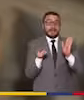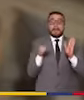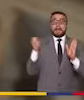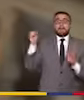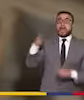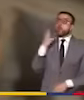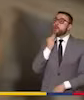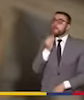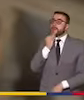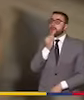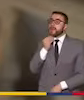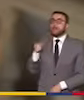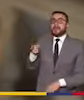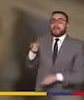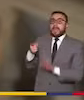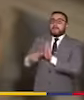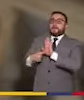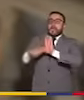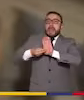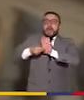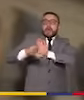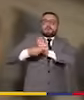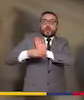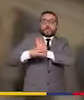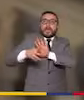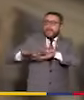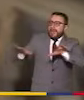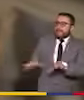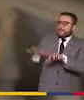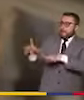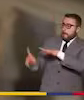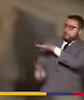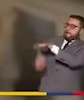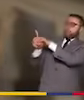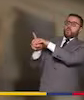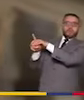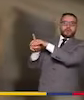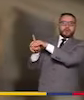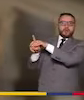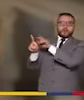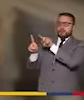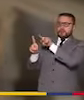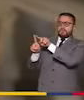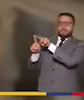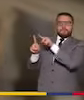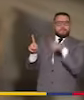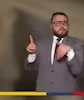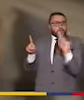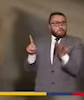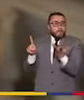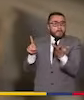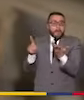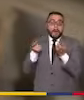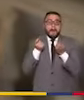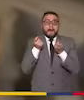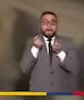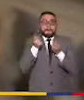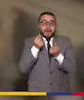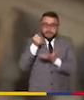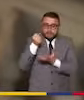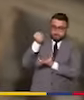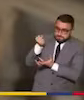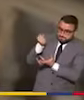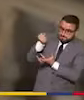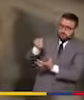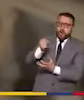presentó un reporte de actividad inusual en relación con un depósito de USD,